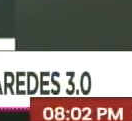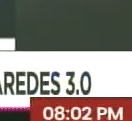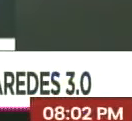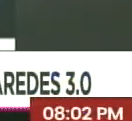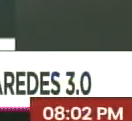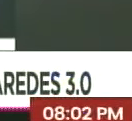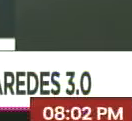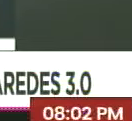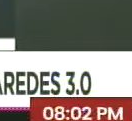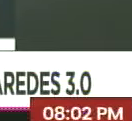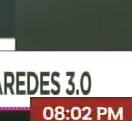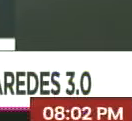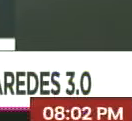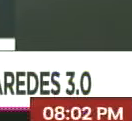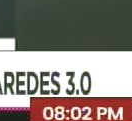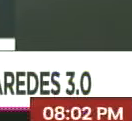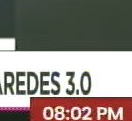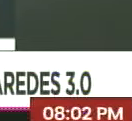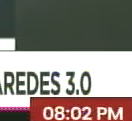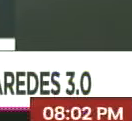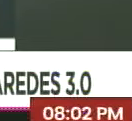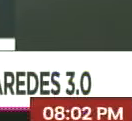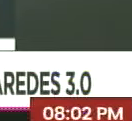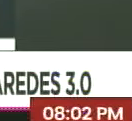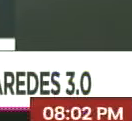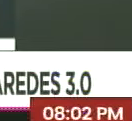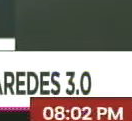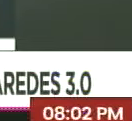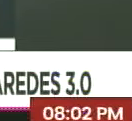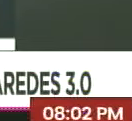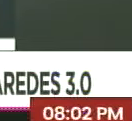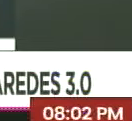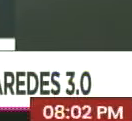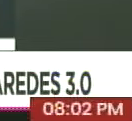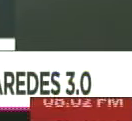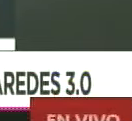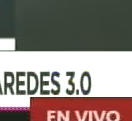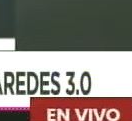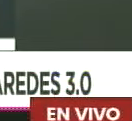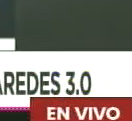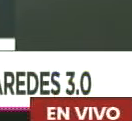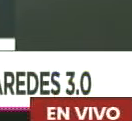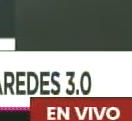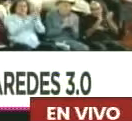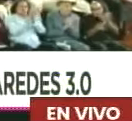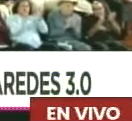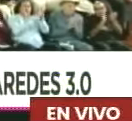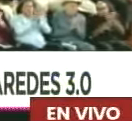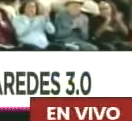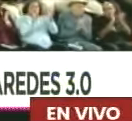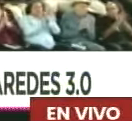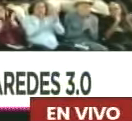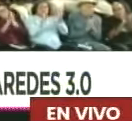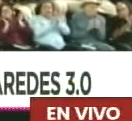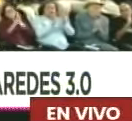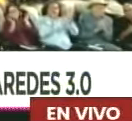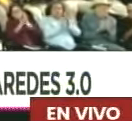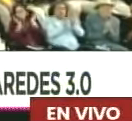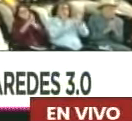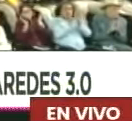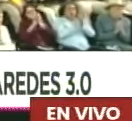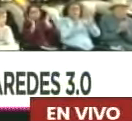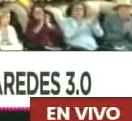la coherencia que hemos tenido como revolución para derrotar a esa gente, derrotarlo plenamente. Mira esa mirada de